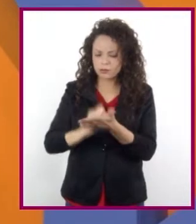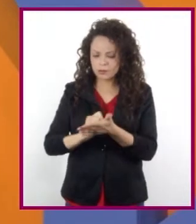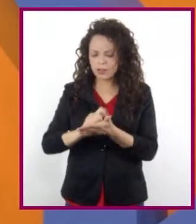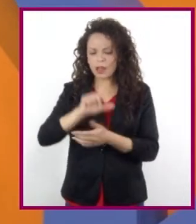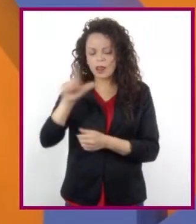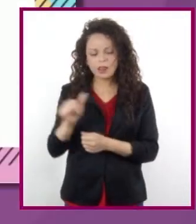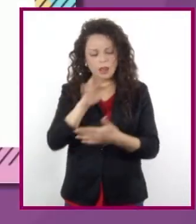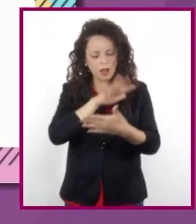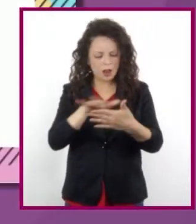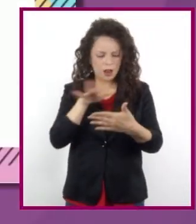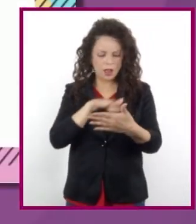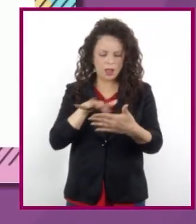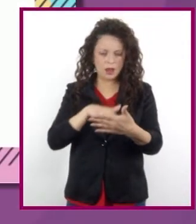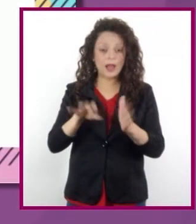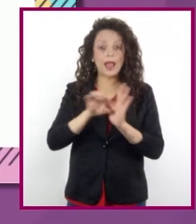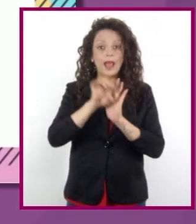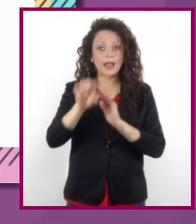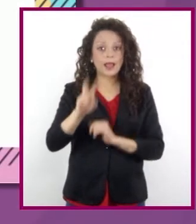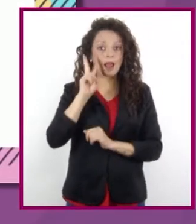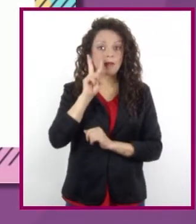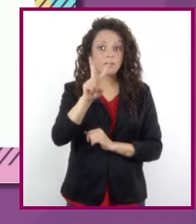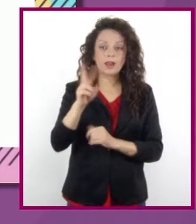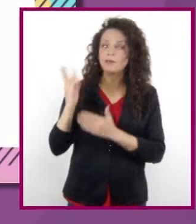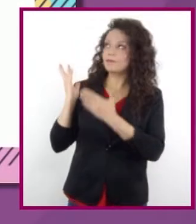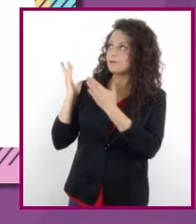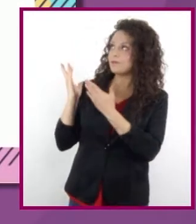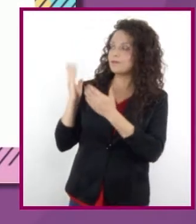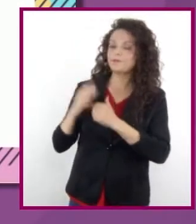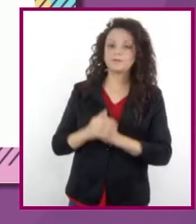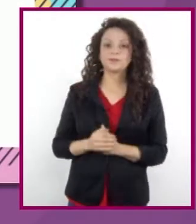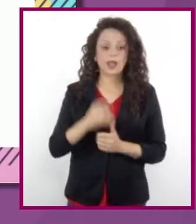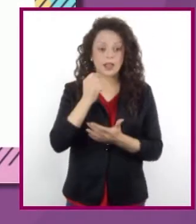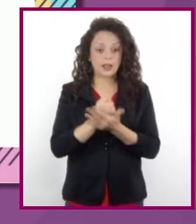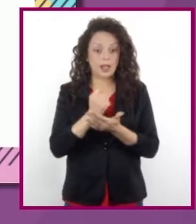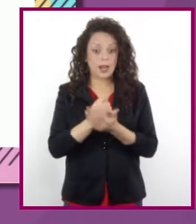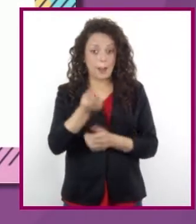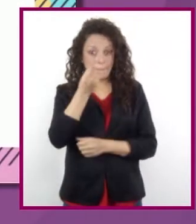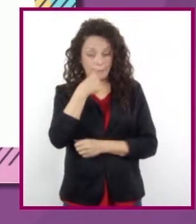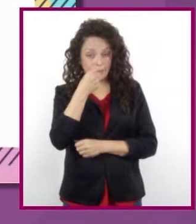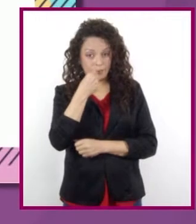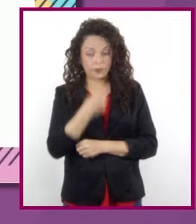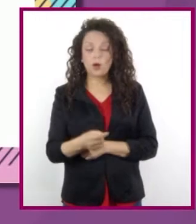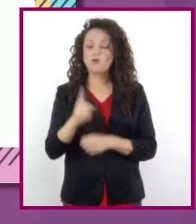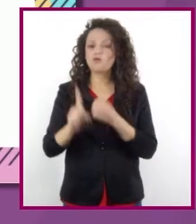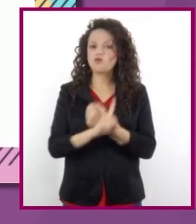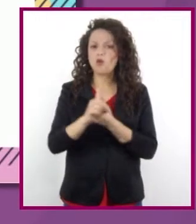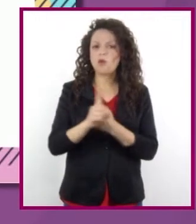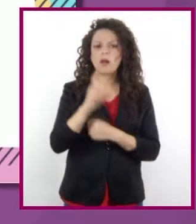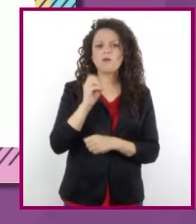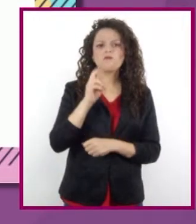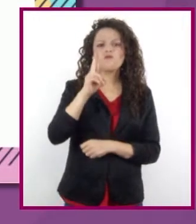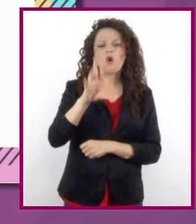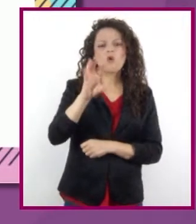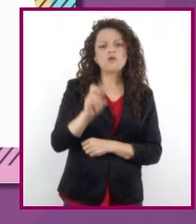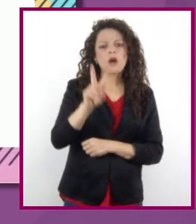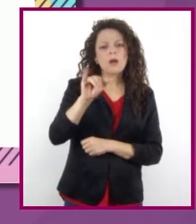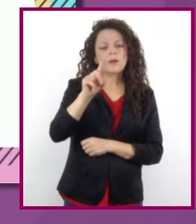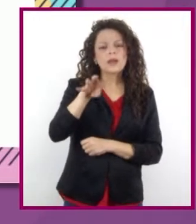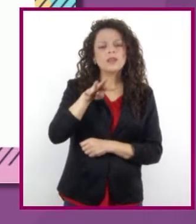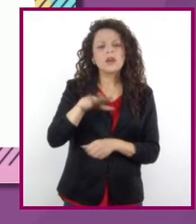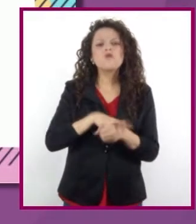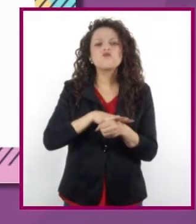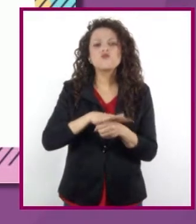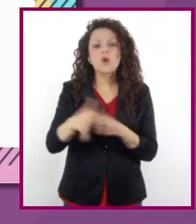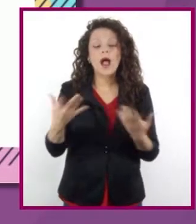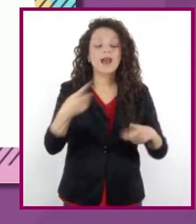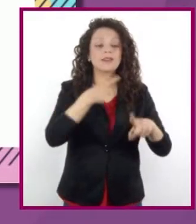el siguiente: terapias y medicamentos. Uno de los problemas del COVID-19 es lo variado de sus